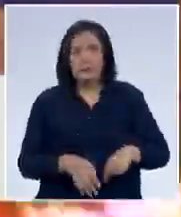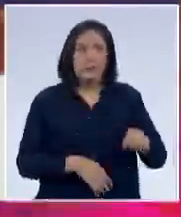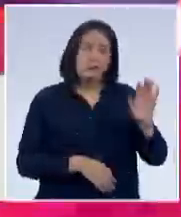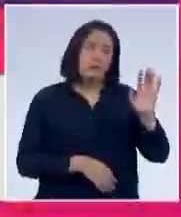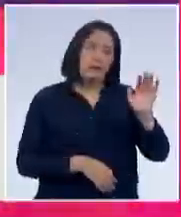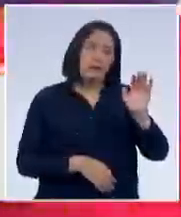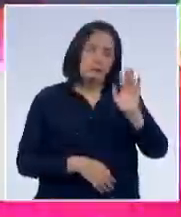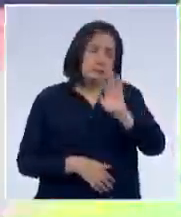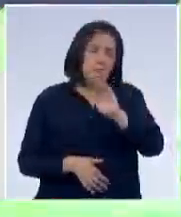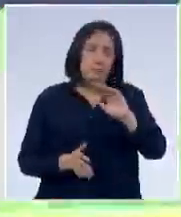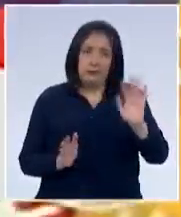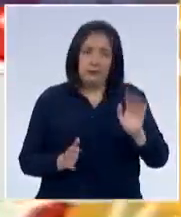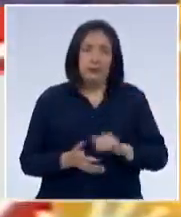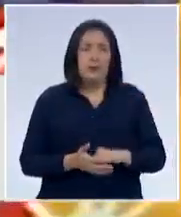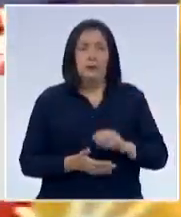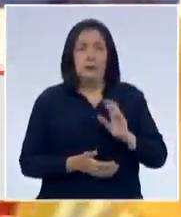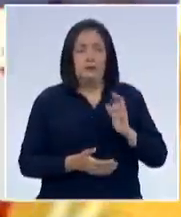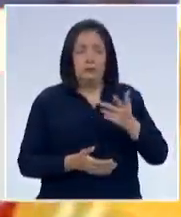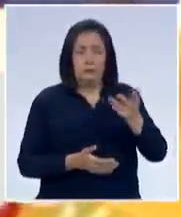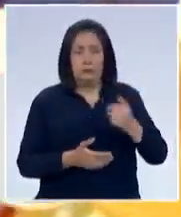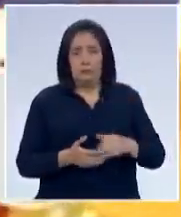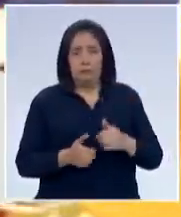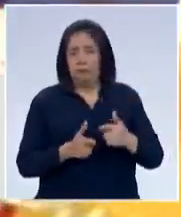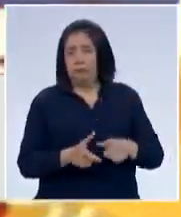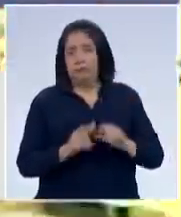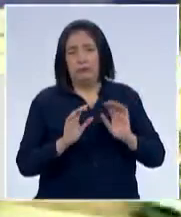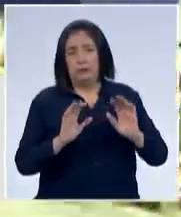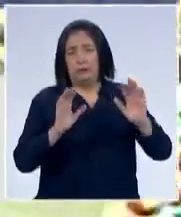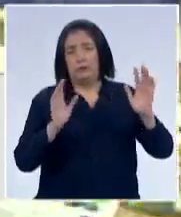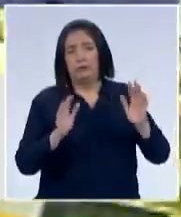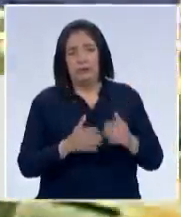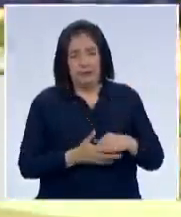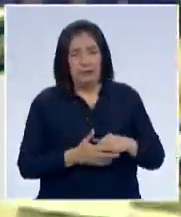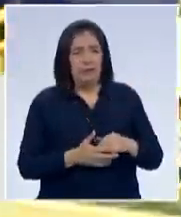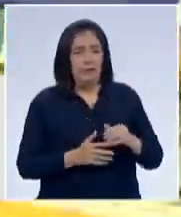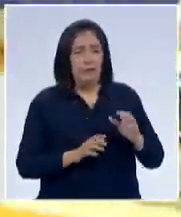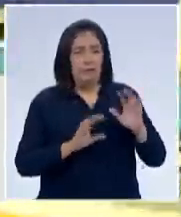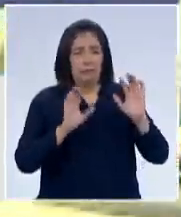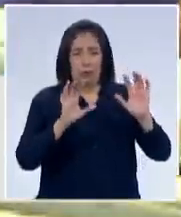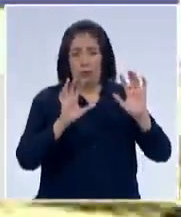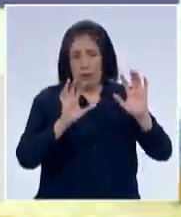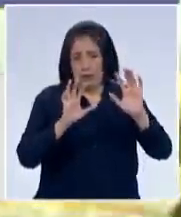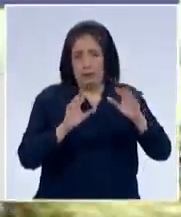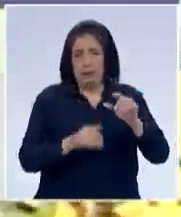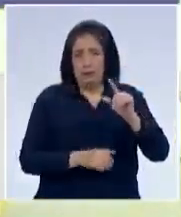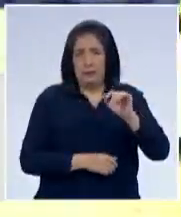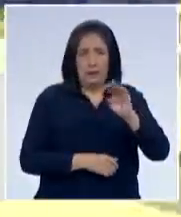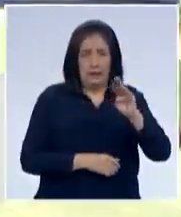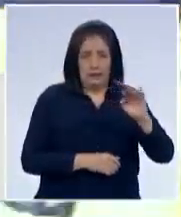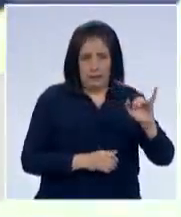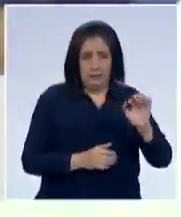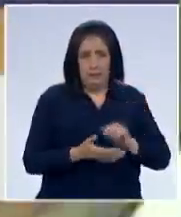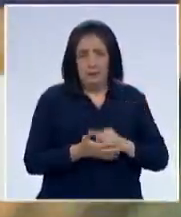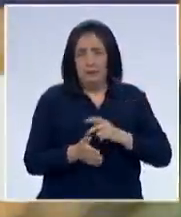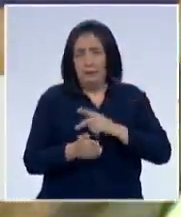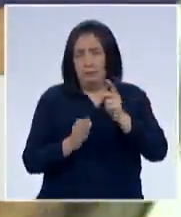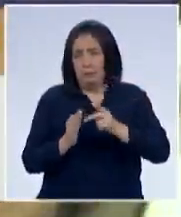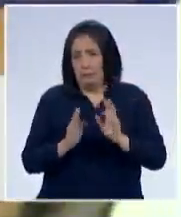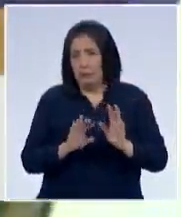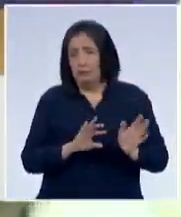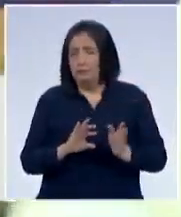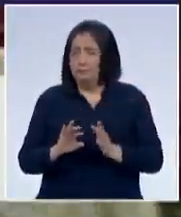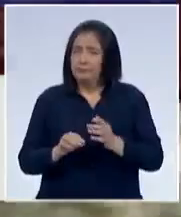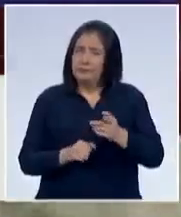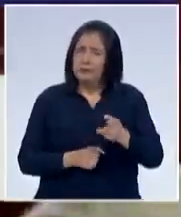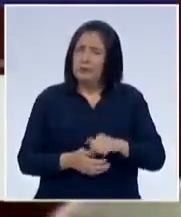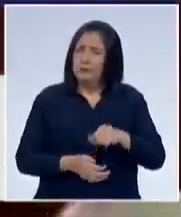despide finalmente nuestra grande, ¿no?, Gaby Pérez del Solar, de lo que era el voleibol profesional. Siempre que